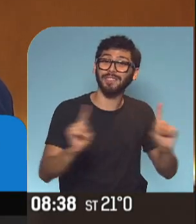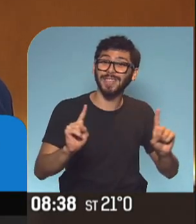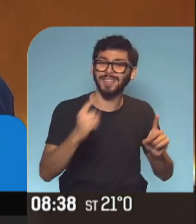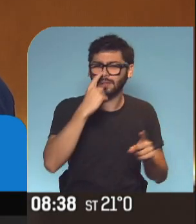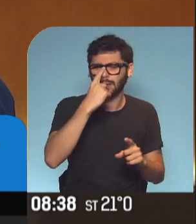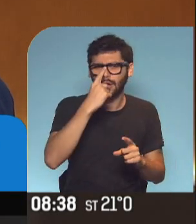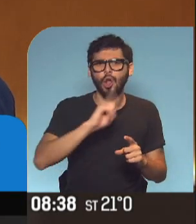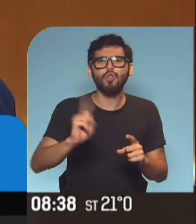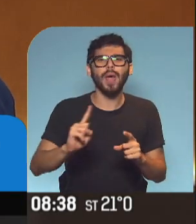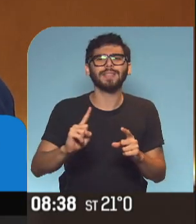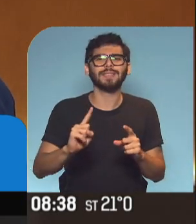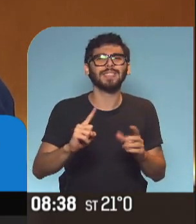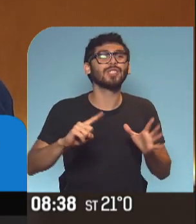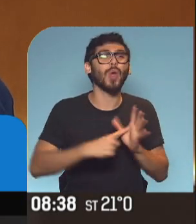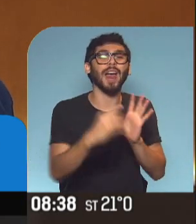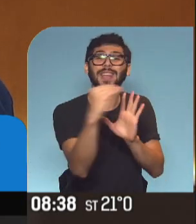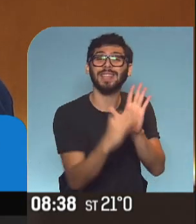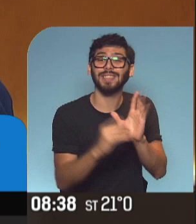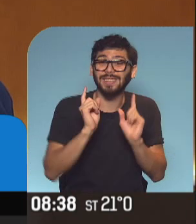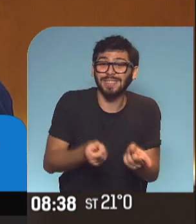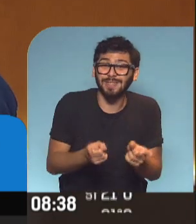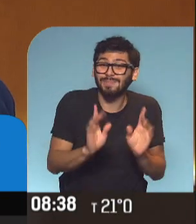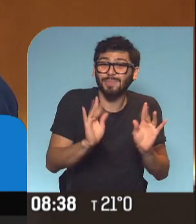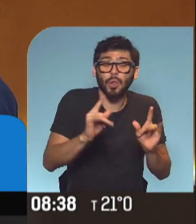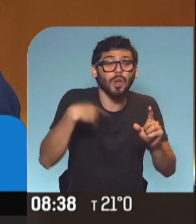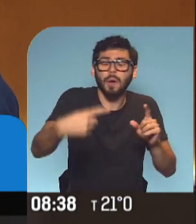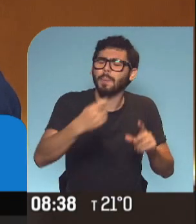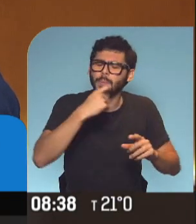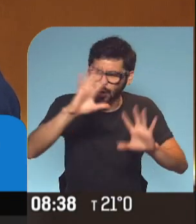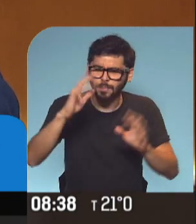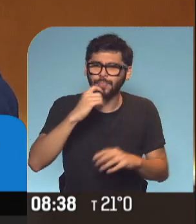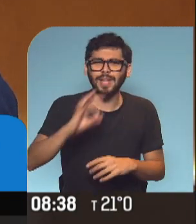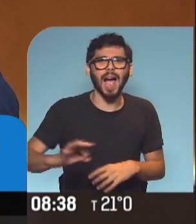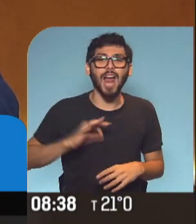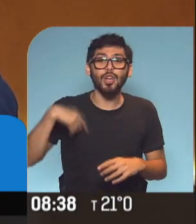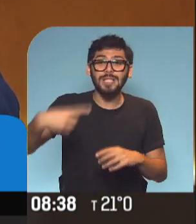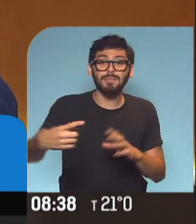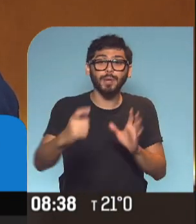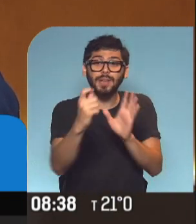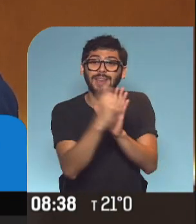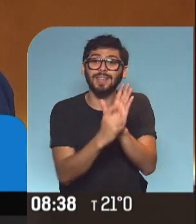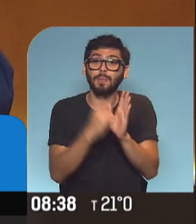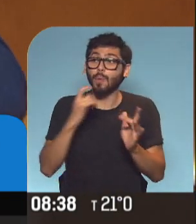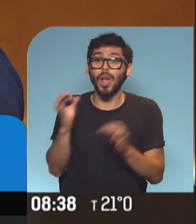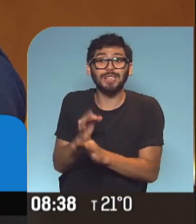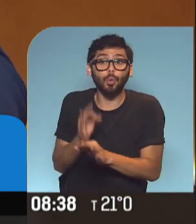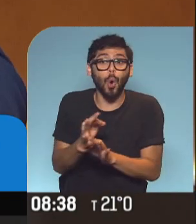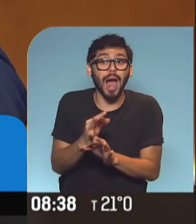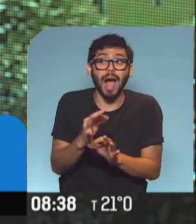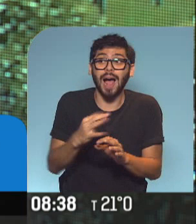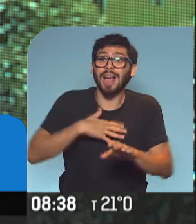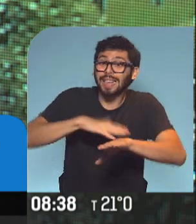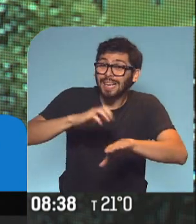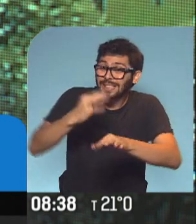tenemos problemas con las inscripciones en la ciudad para ponerte un caso todos los años que hay inscripciones online para la vacante de los chicos en los colegios pasa lo mismo